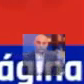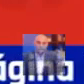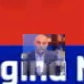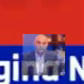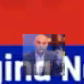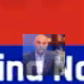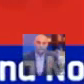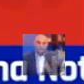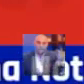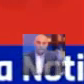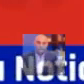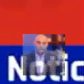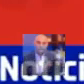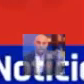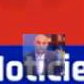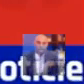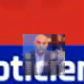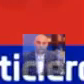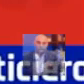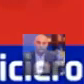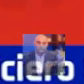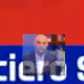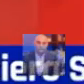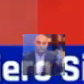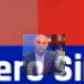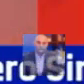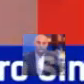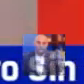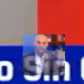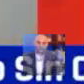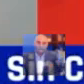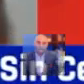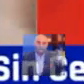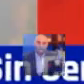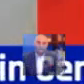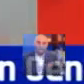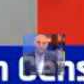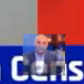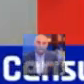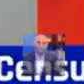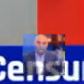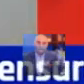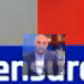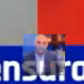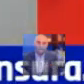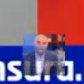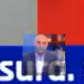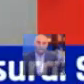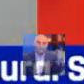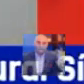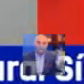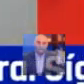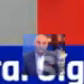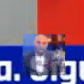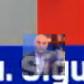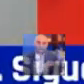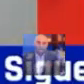y grandes diferencias, maestro. En efecto, fíjate lo que son las cosas, querido Vicente,